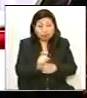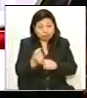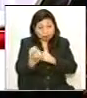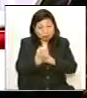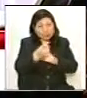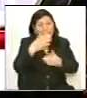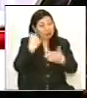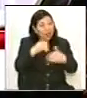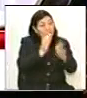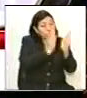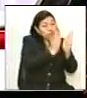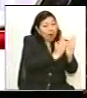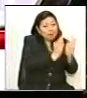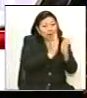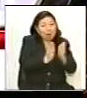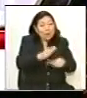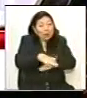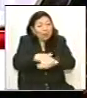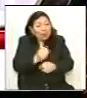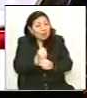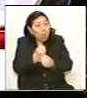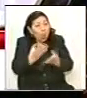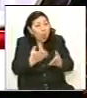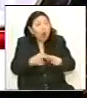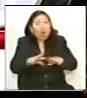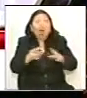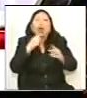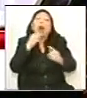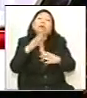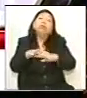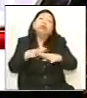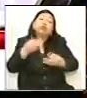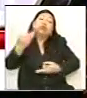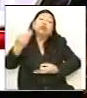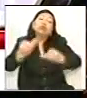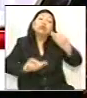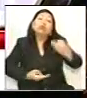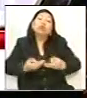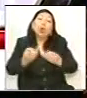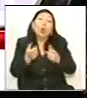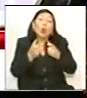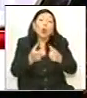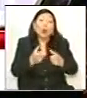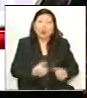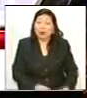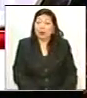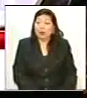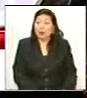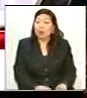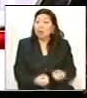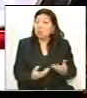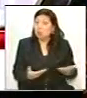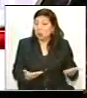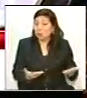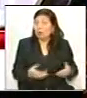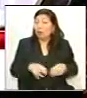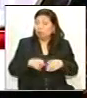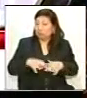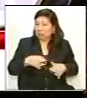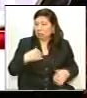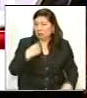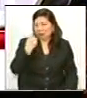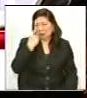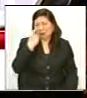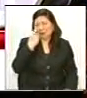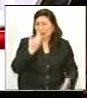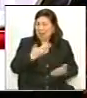hemos programado hacer muchas auditorías a partir de la información del modelo de control concurrente en muchas de esas descolmataciones. Yo he visto varias